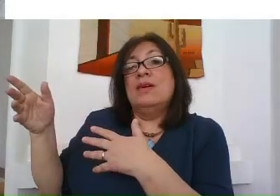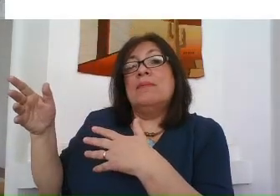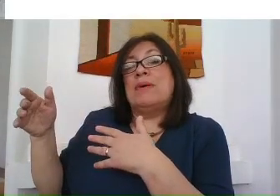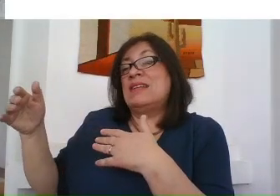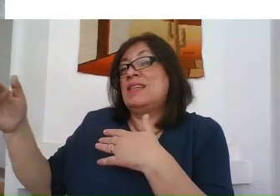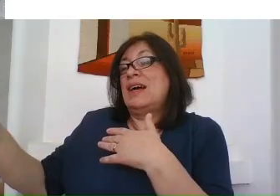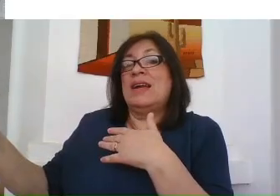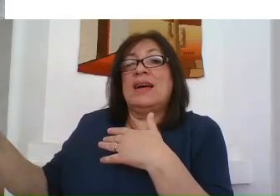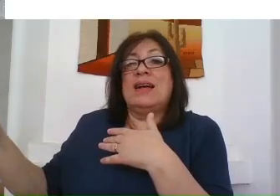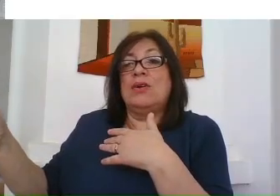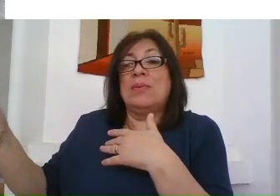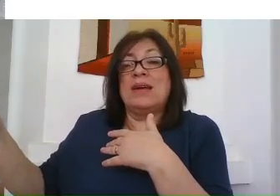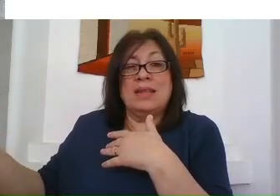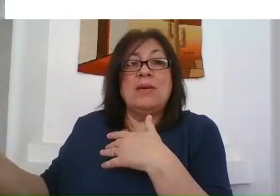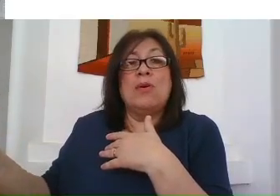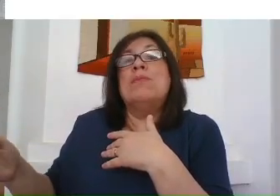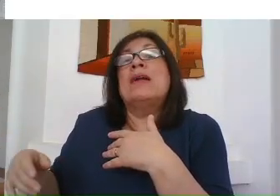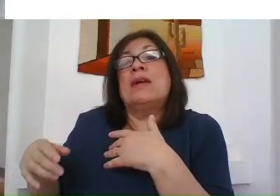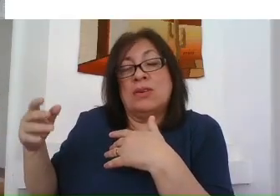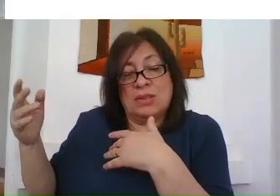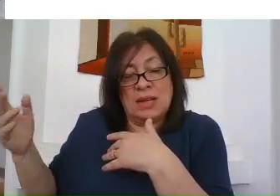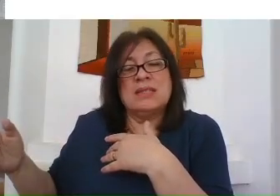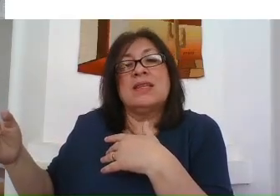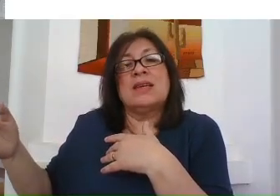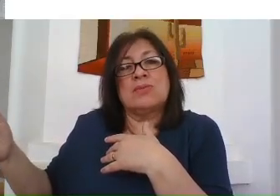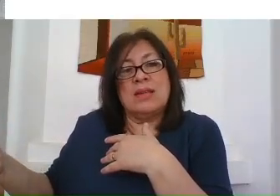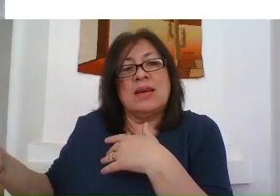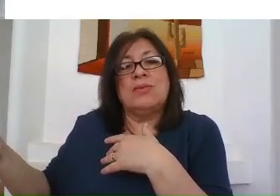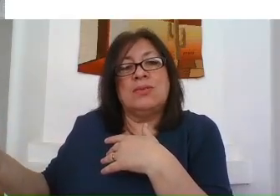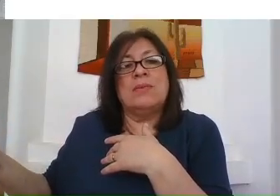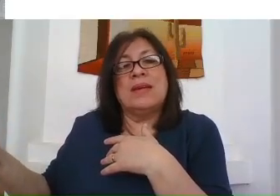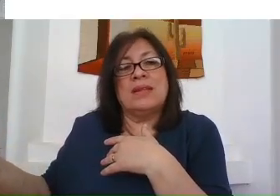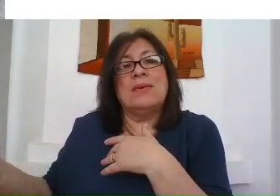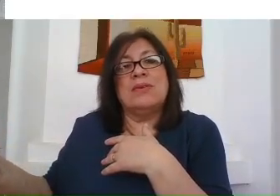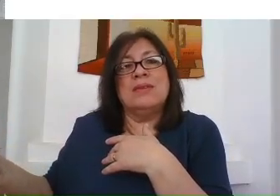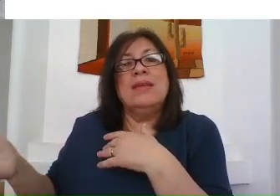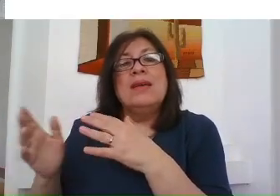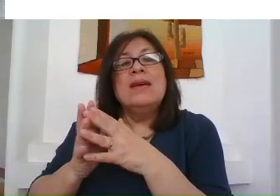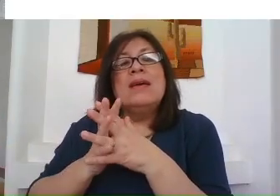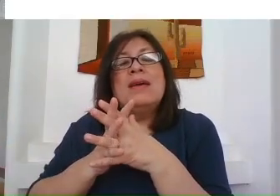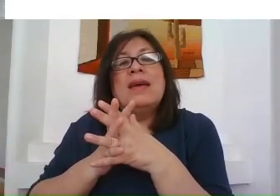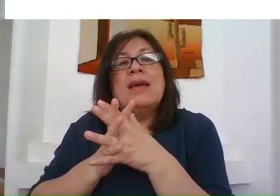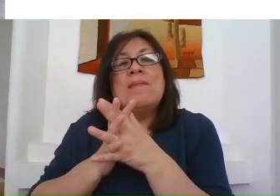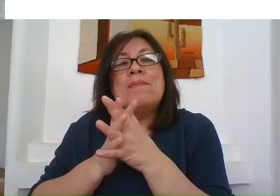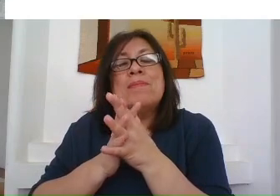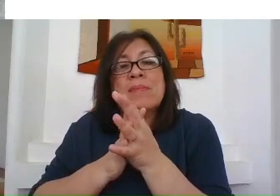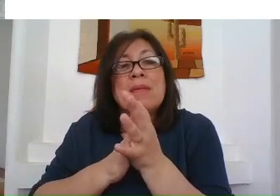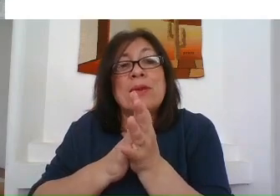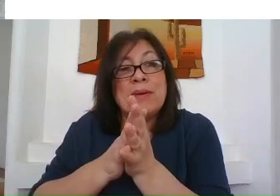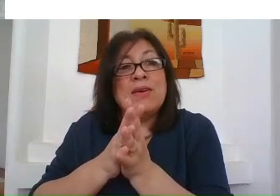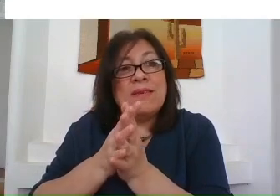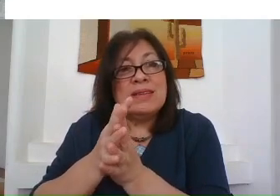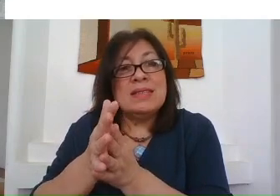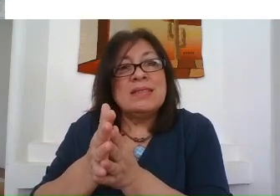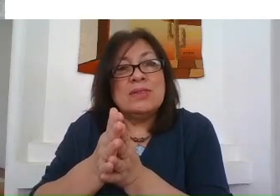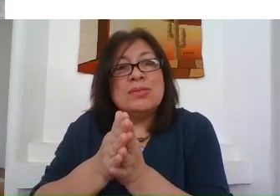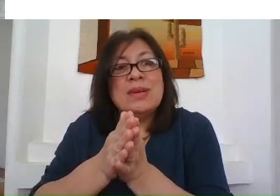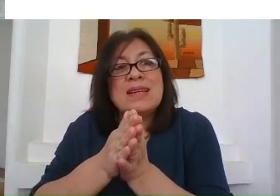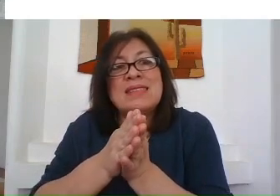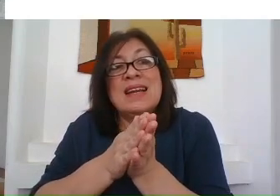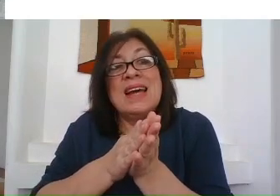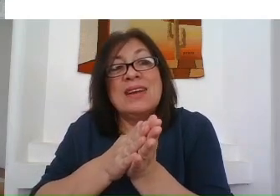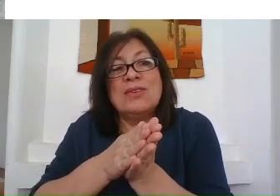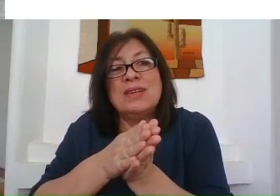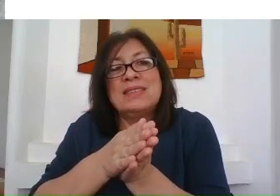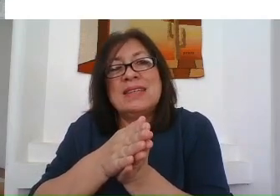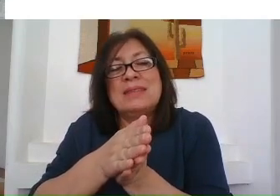rolando para llegar al objetivo o para encontrarse de casualidad con un objetivo. Eh, pero bueno, a veces se nos